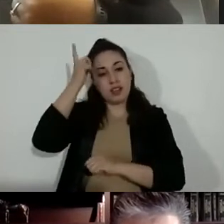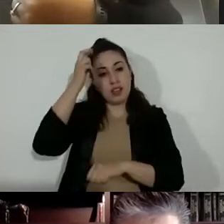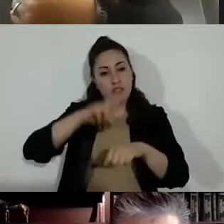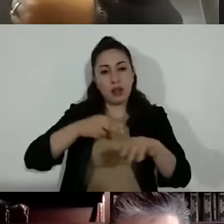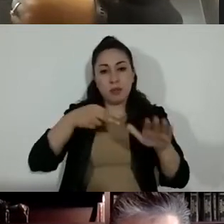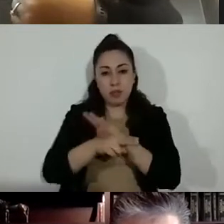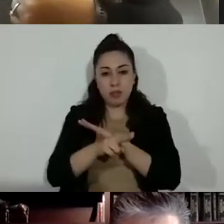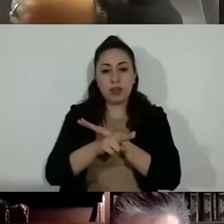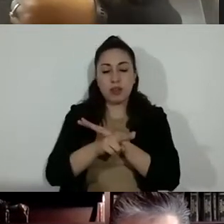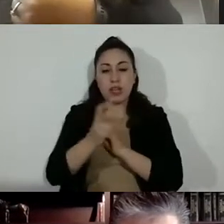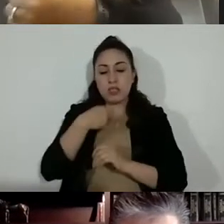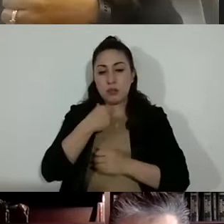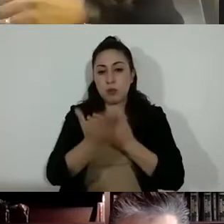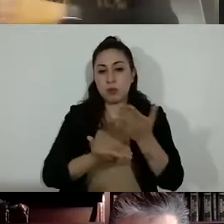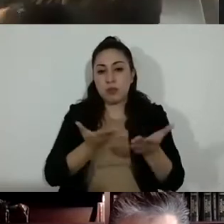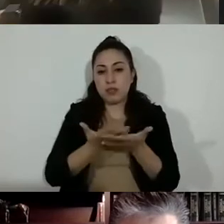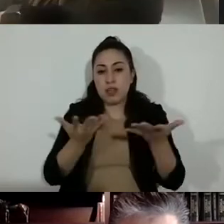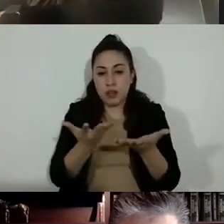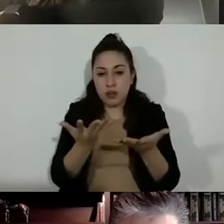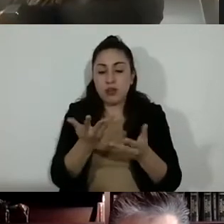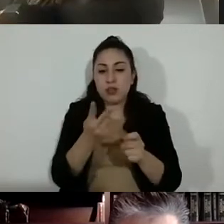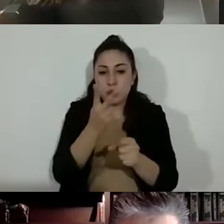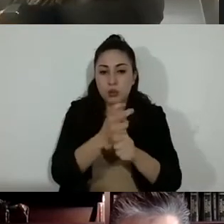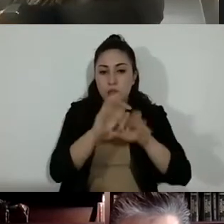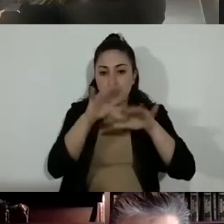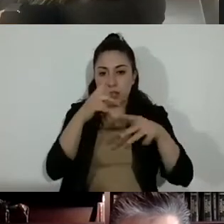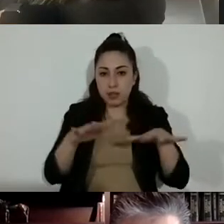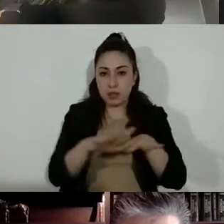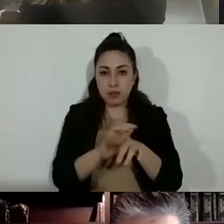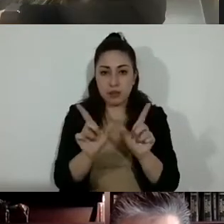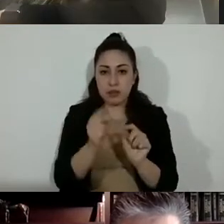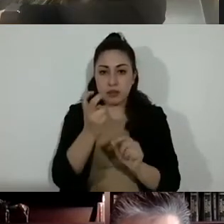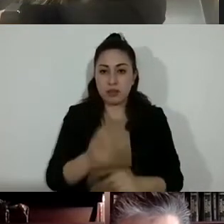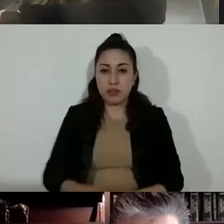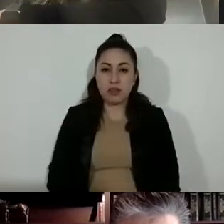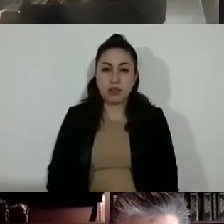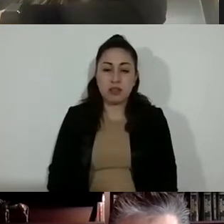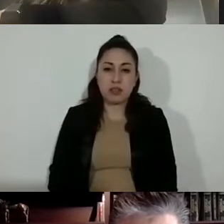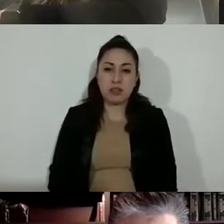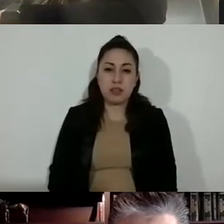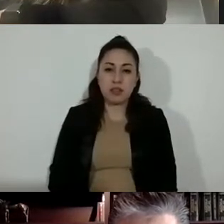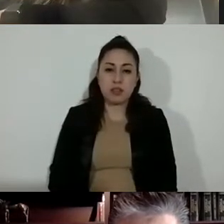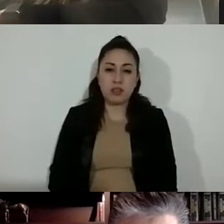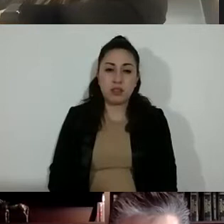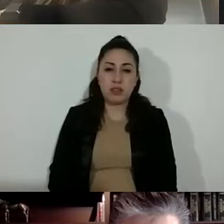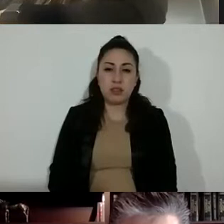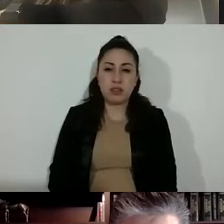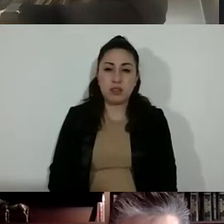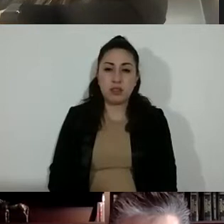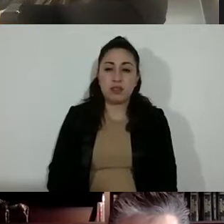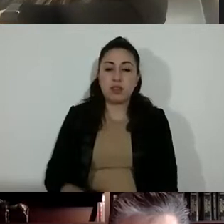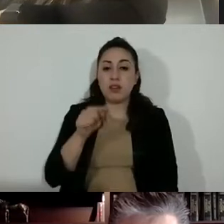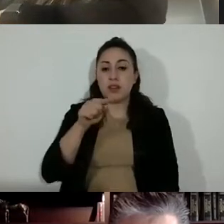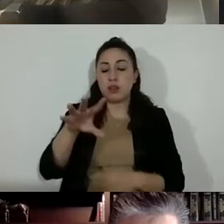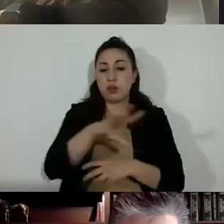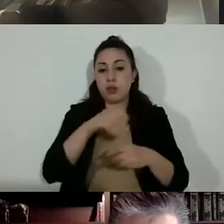desde el inicio sobre los PPS. Sí, de hecho, si me permiten la palabra, diputado presidente, el documento al que